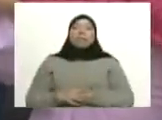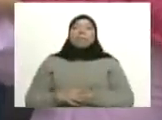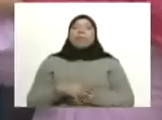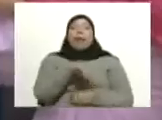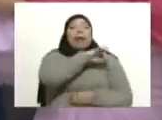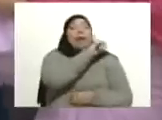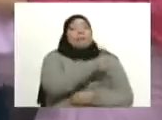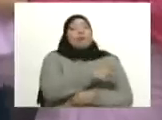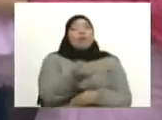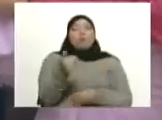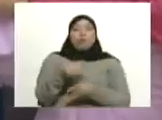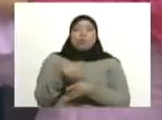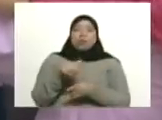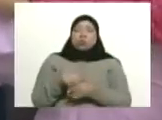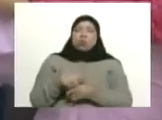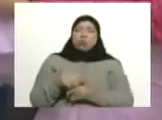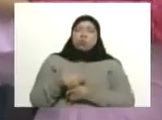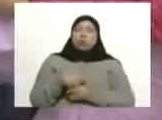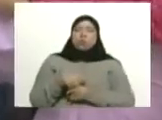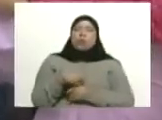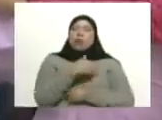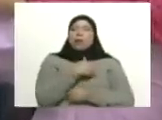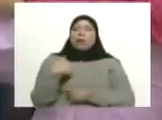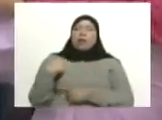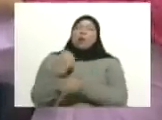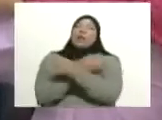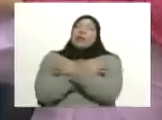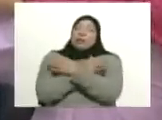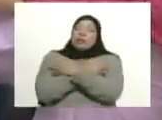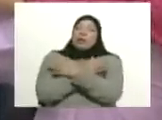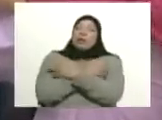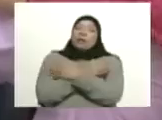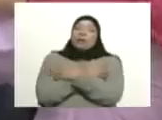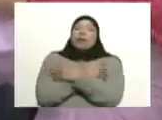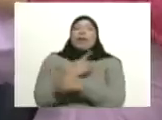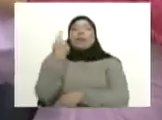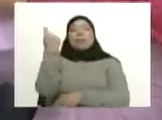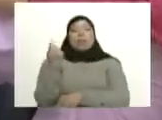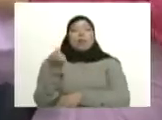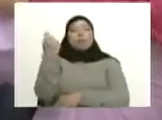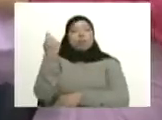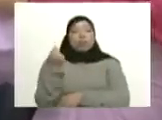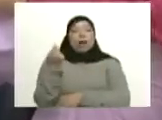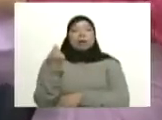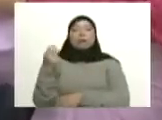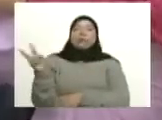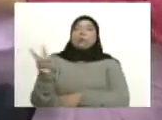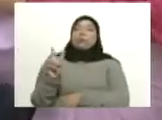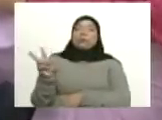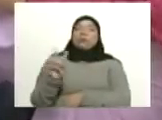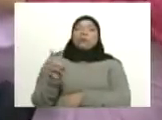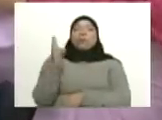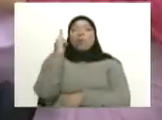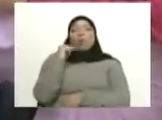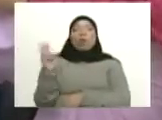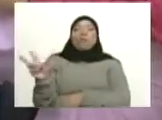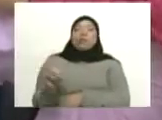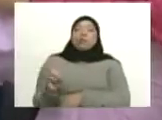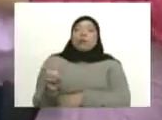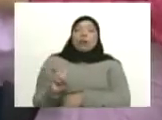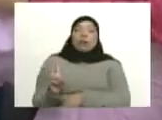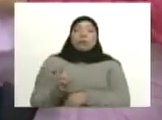que no es cualquier poder electoral. Quiero felicitar a las diputadas y diputados de la República Bolivariana de